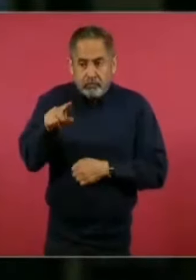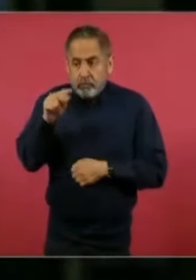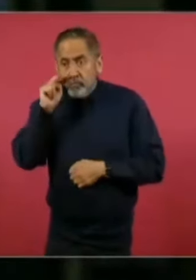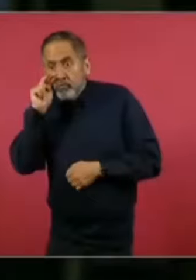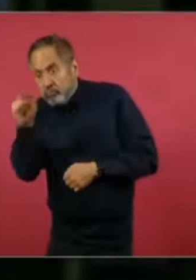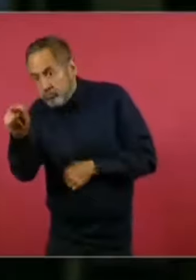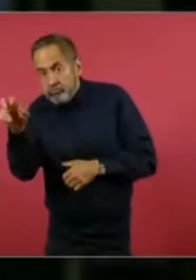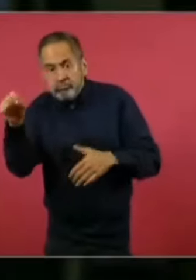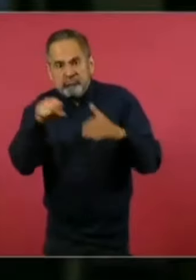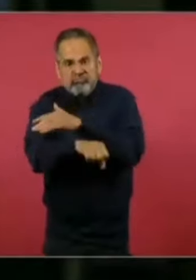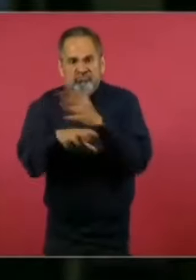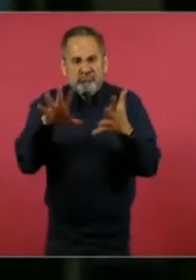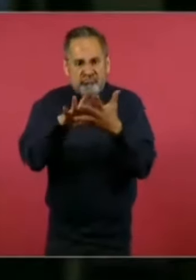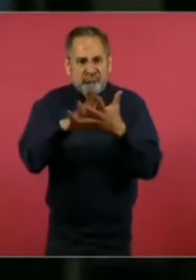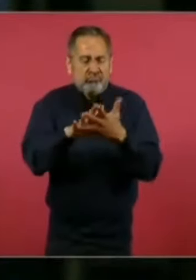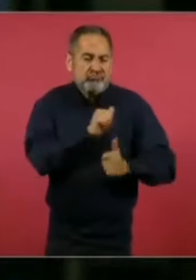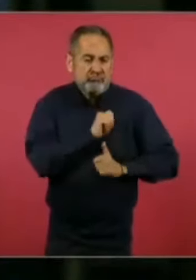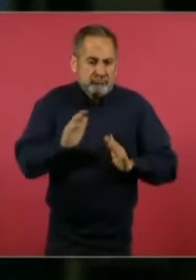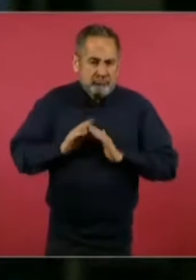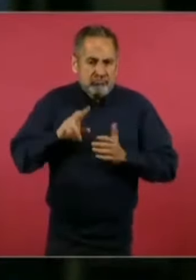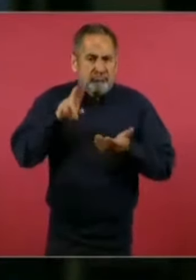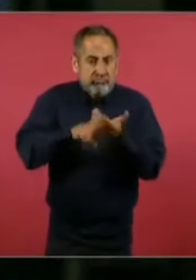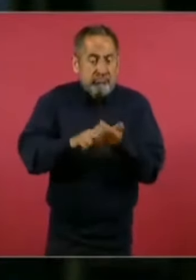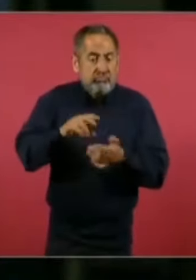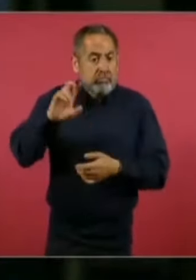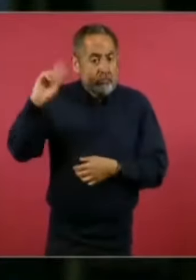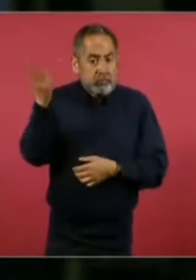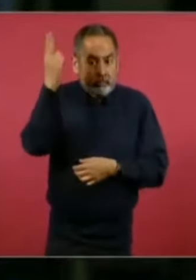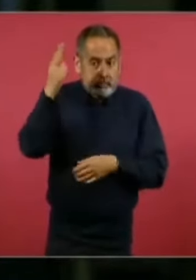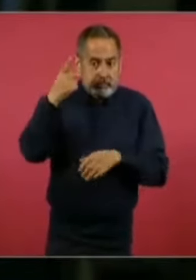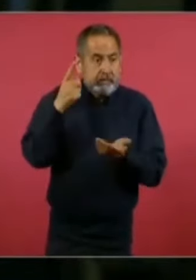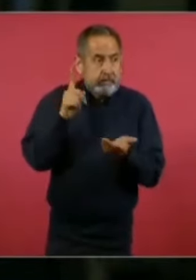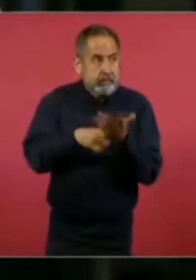campus de cuando entró el ejército en CU68,